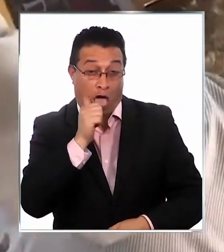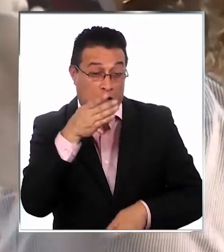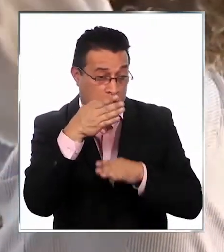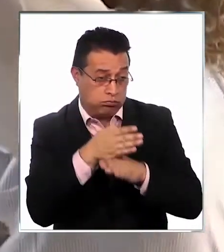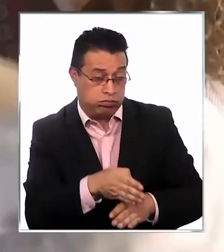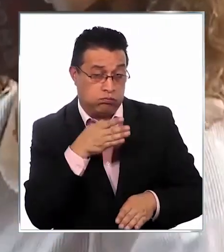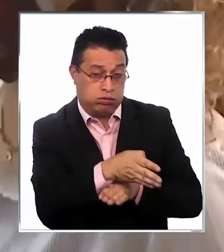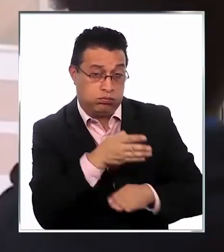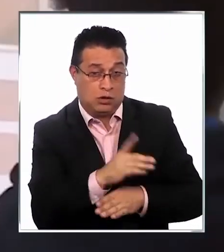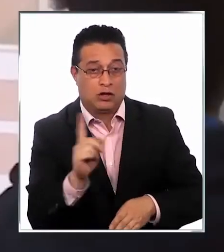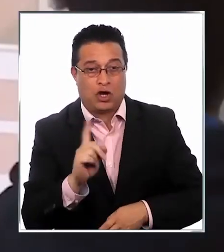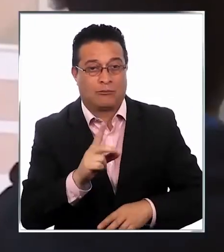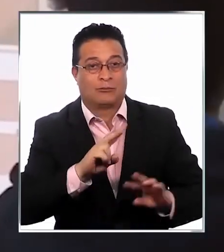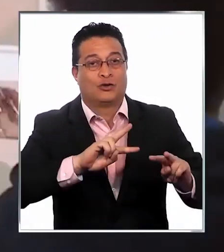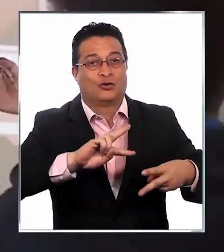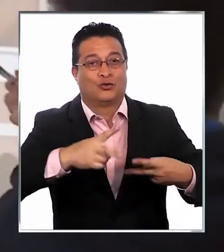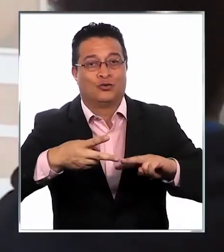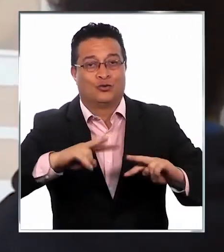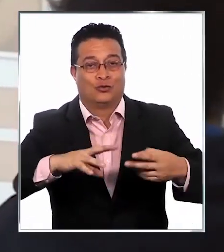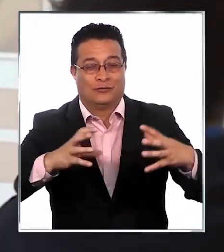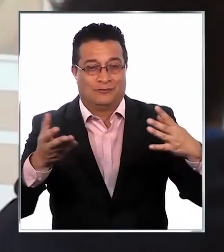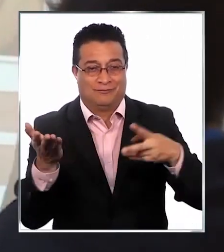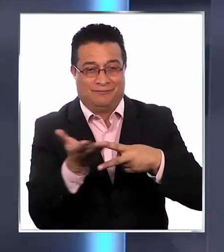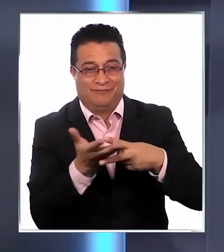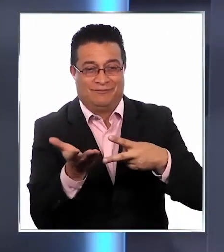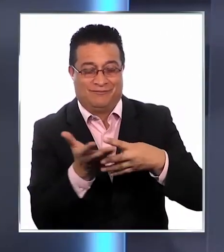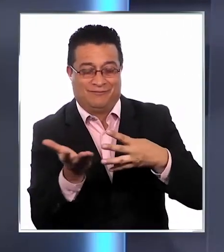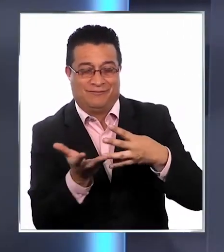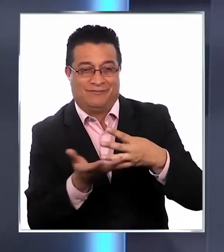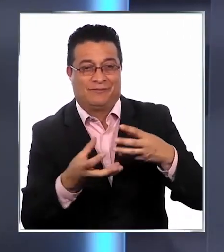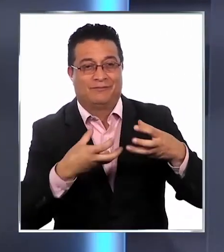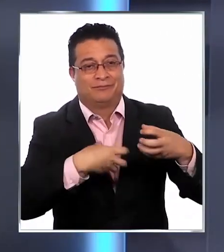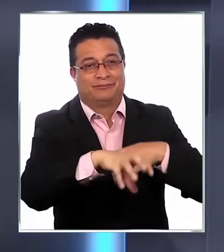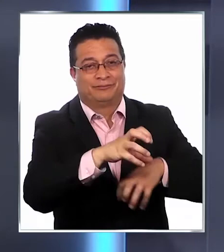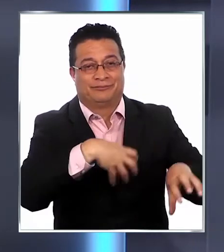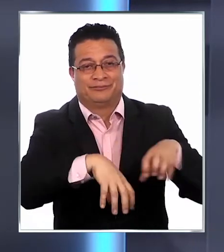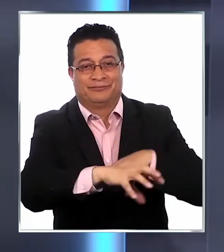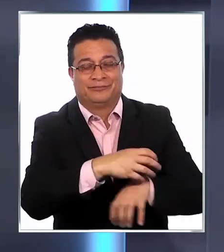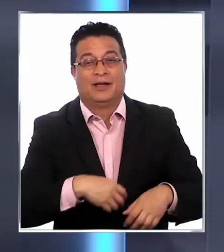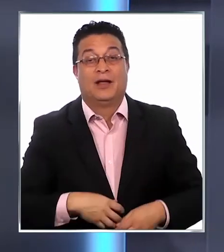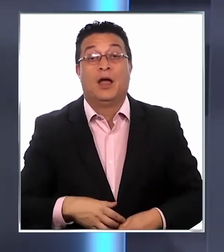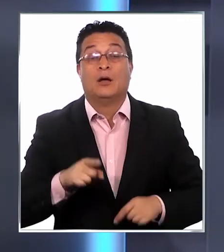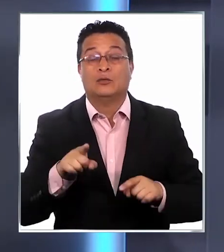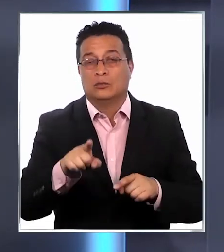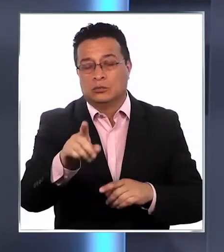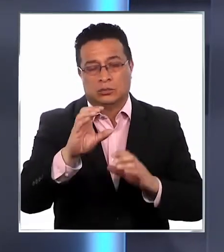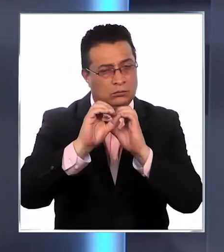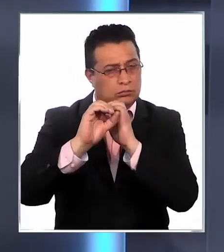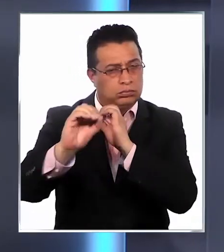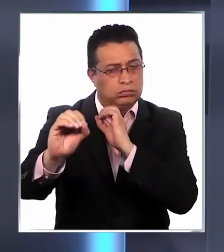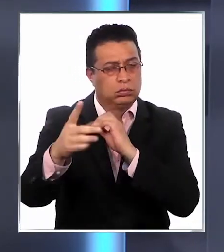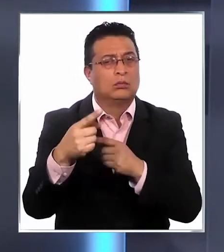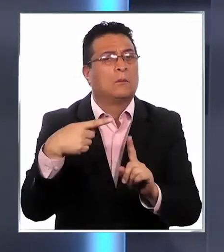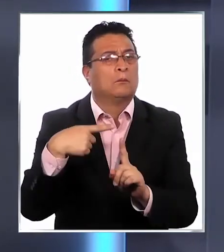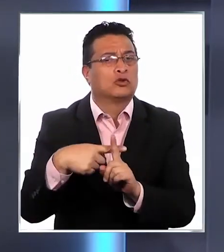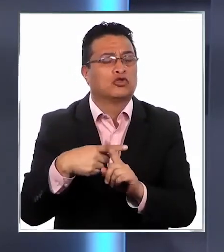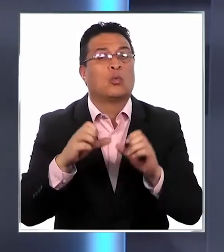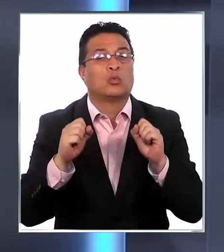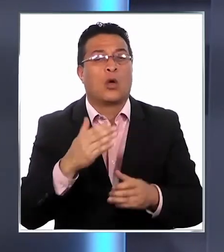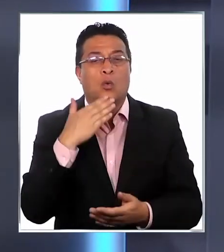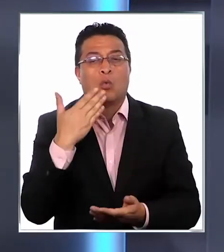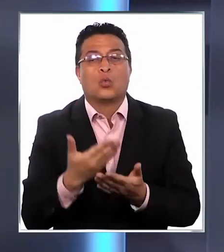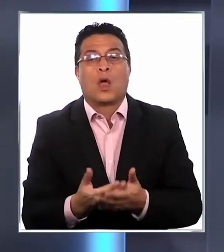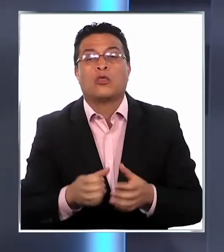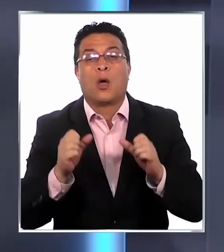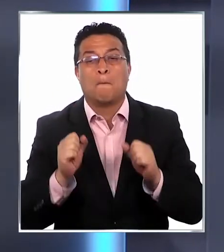que haciendo turnos por día. ¿Cuándo proyecta usted, siendo probablemente optimista, en que podremos de alguna